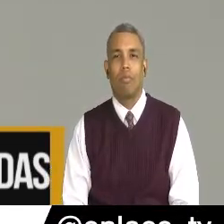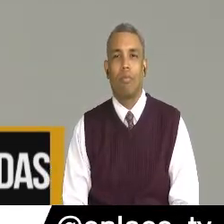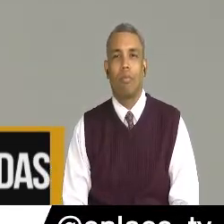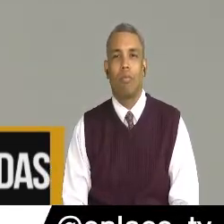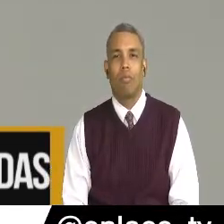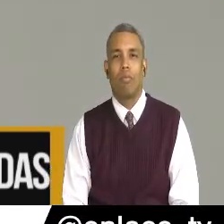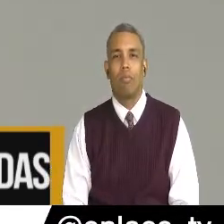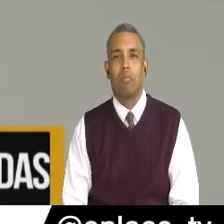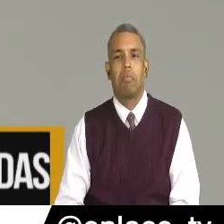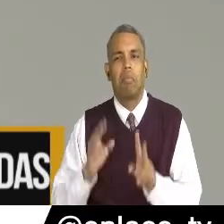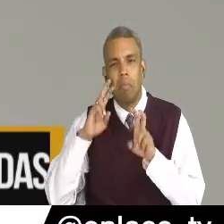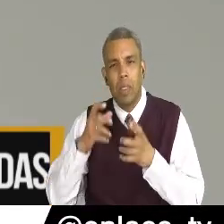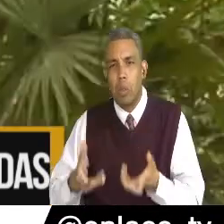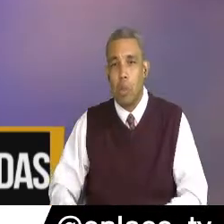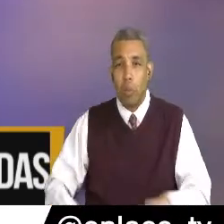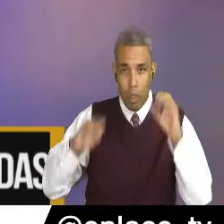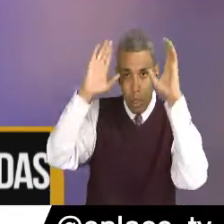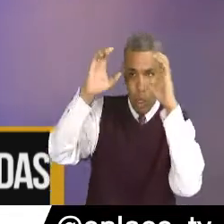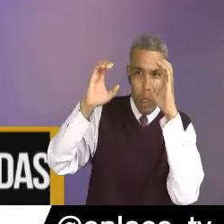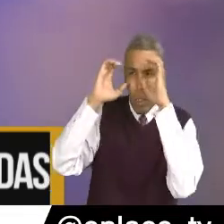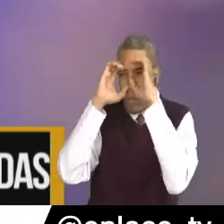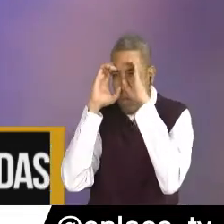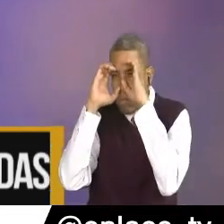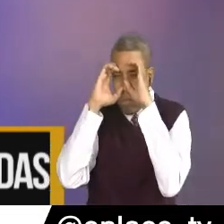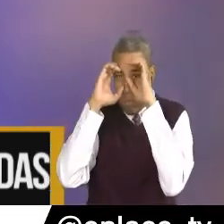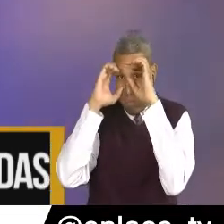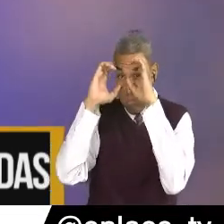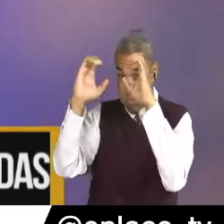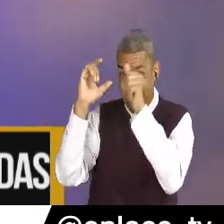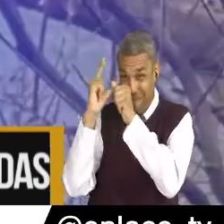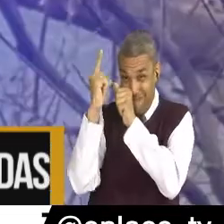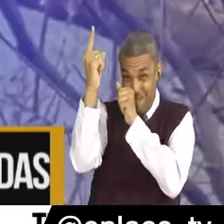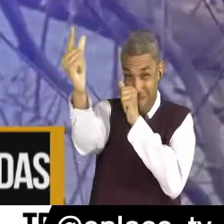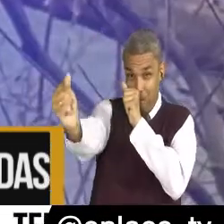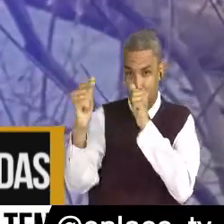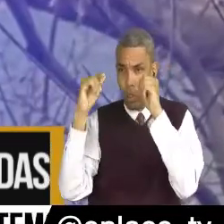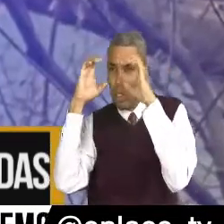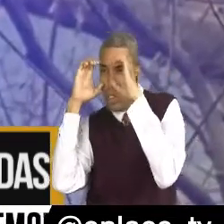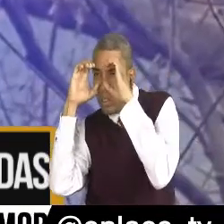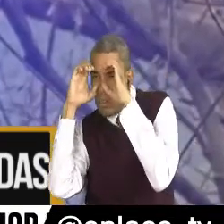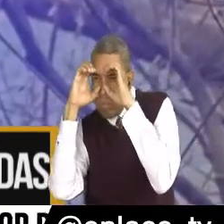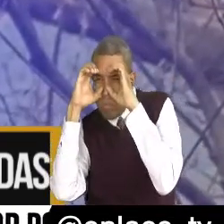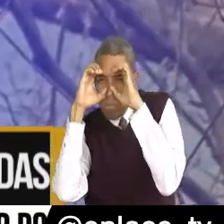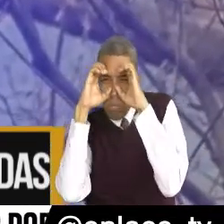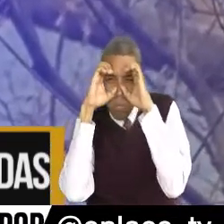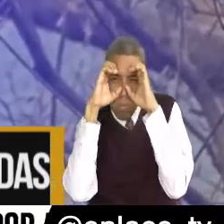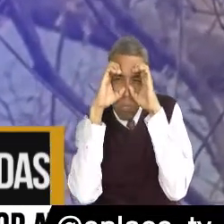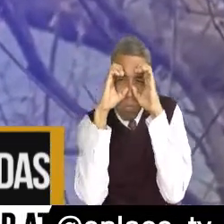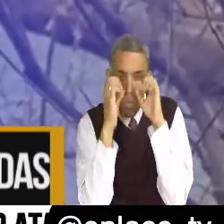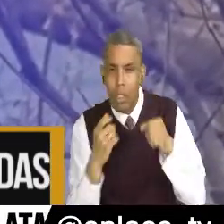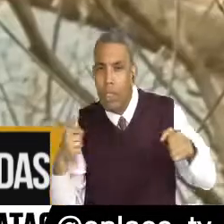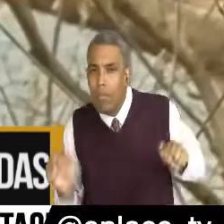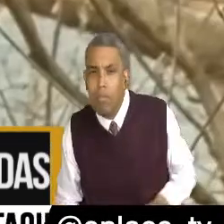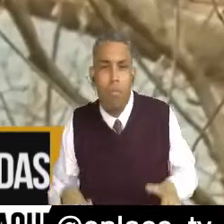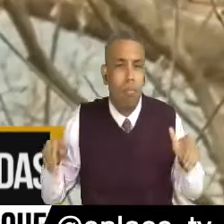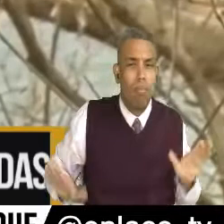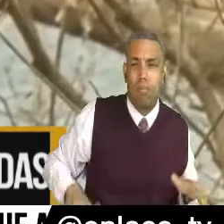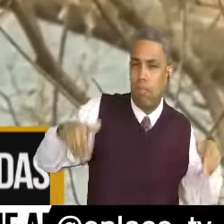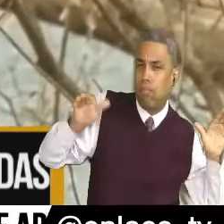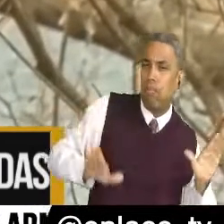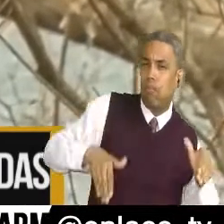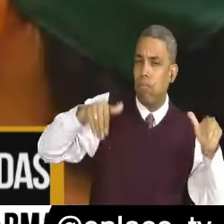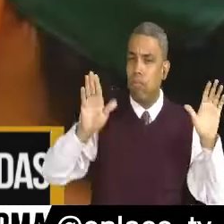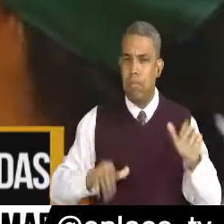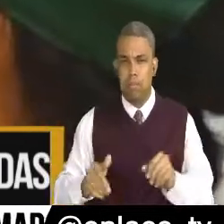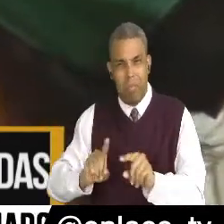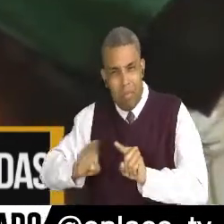Utilizamos binoculares para realizar observaciones y hacer seguimiento a los individuos de las diferentes especies de estudio, con el